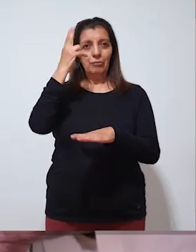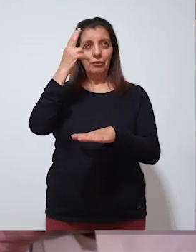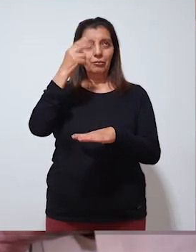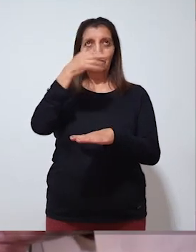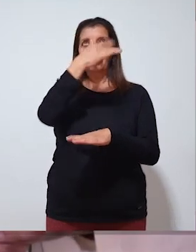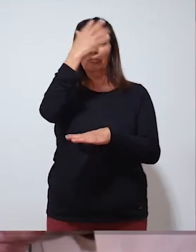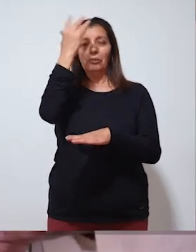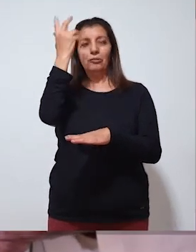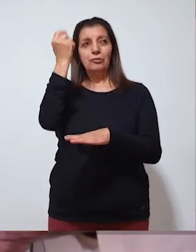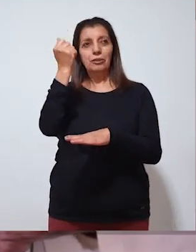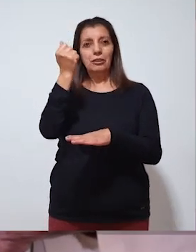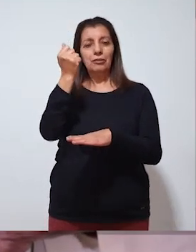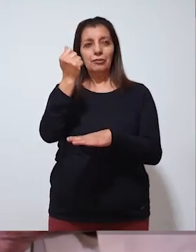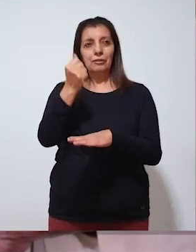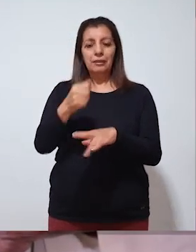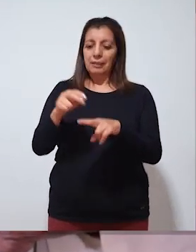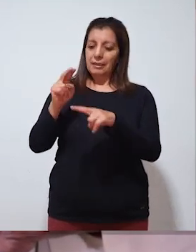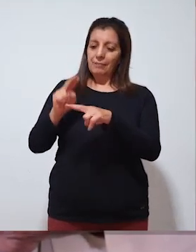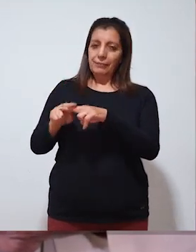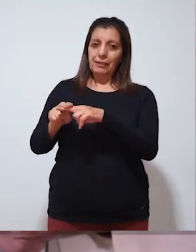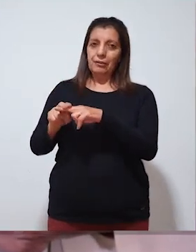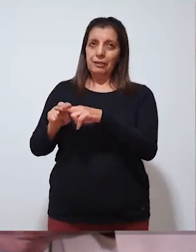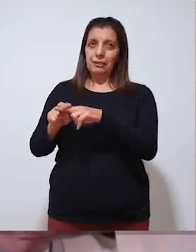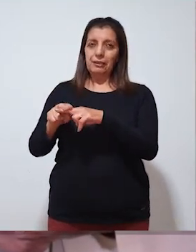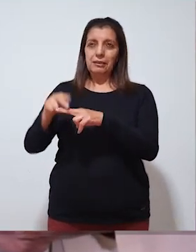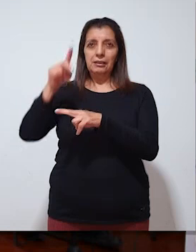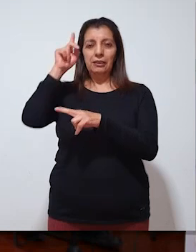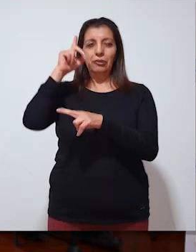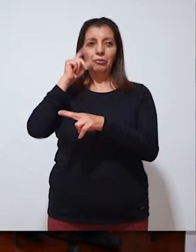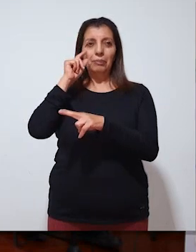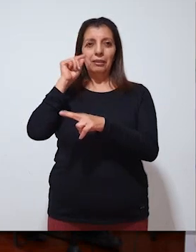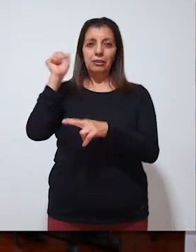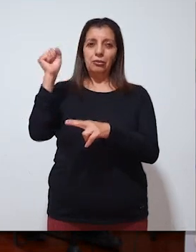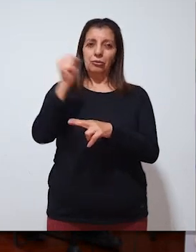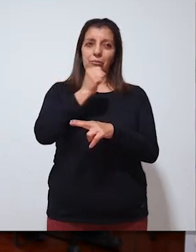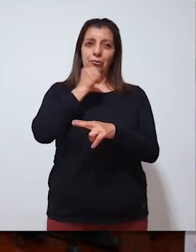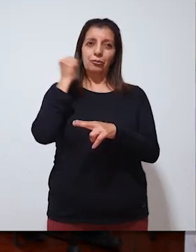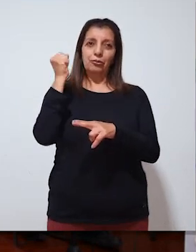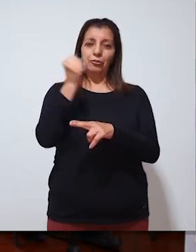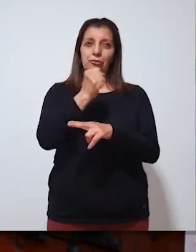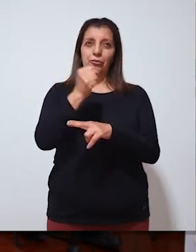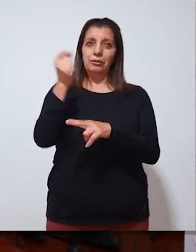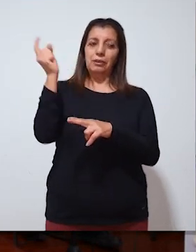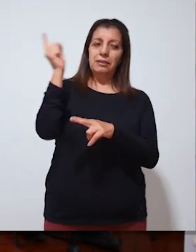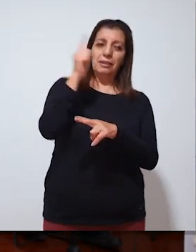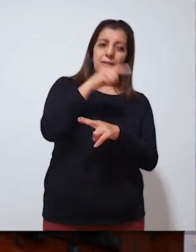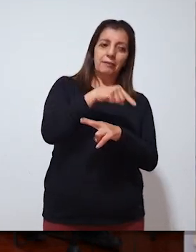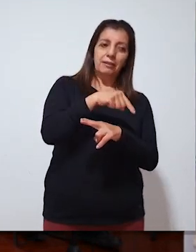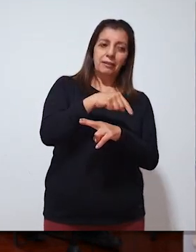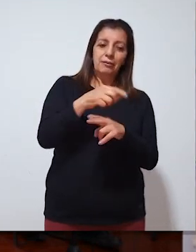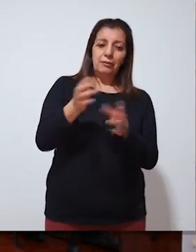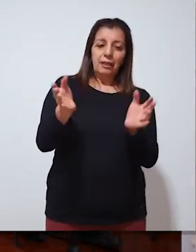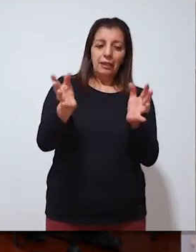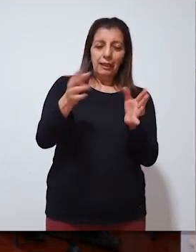a los cielos. Está sentado a la derecha de Dios, Padre Todopoderoso. Desde allí ha de venir